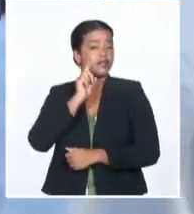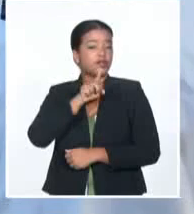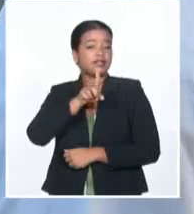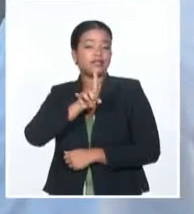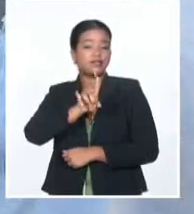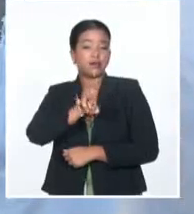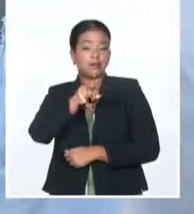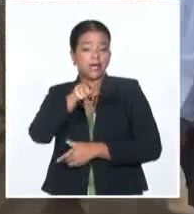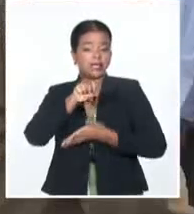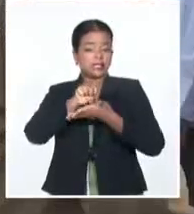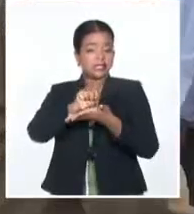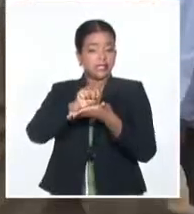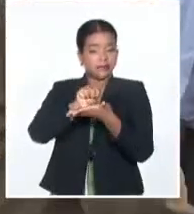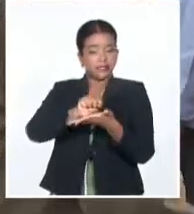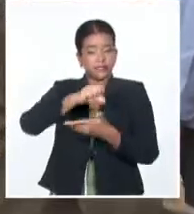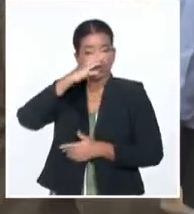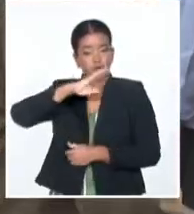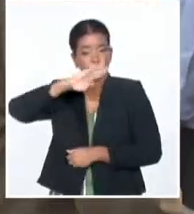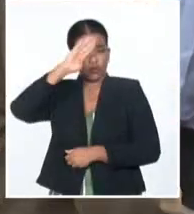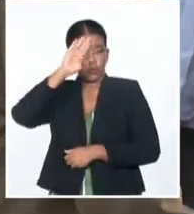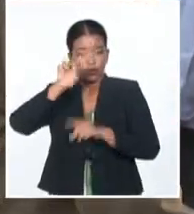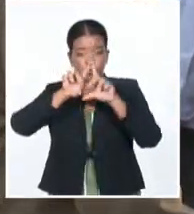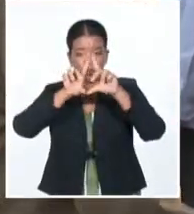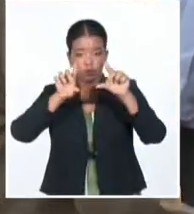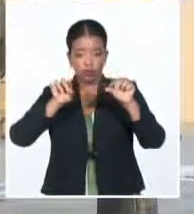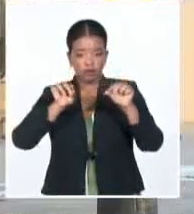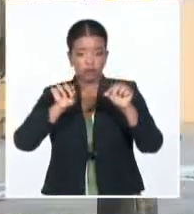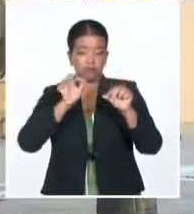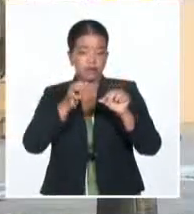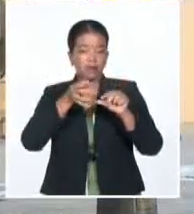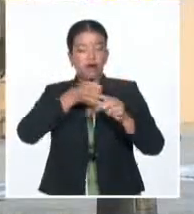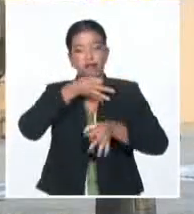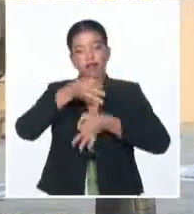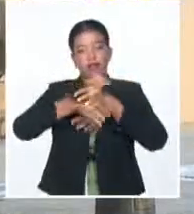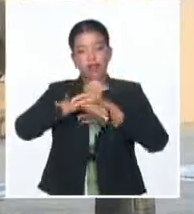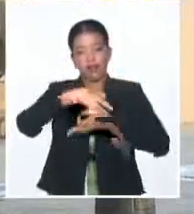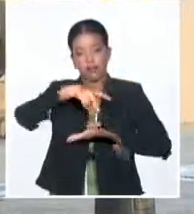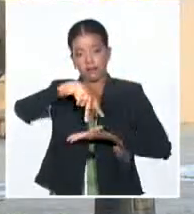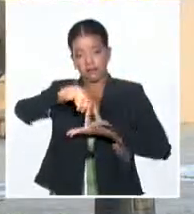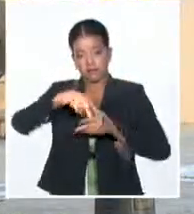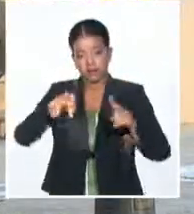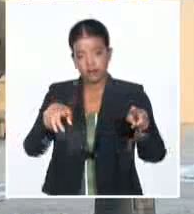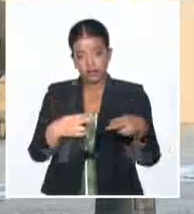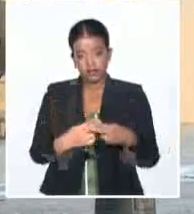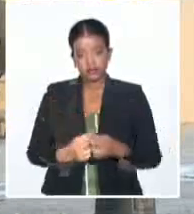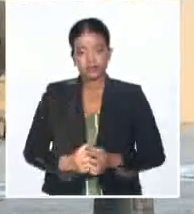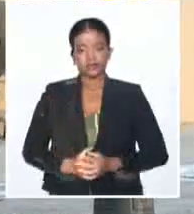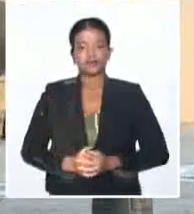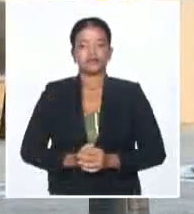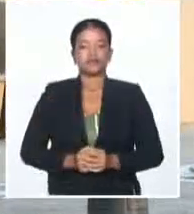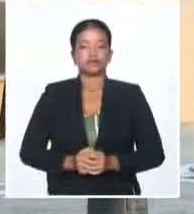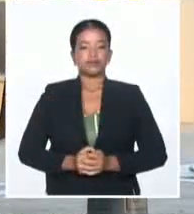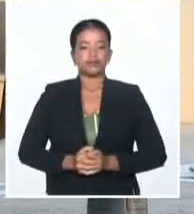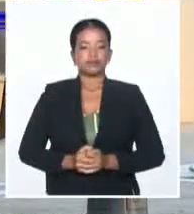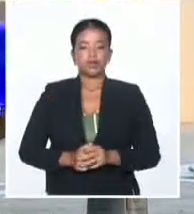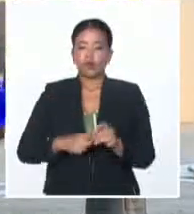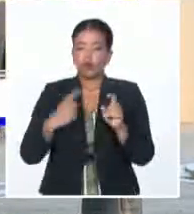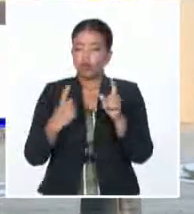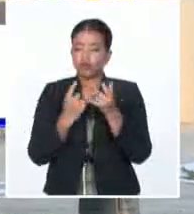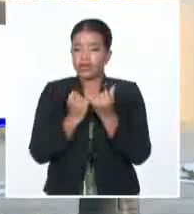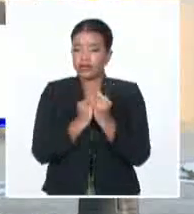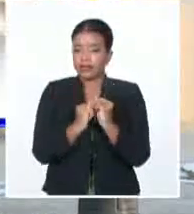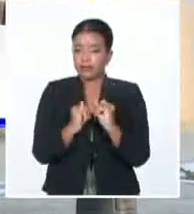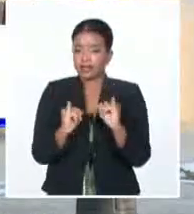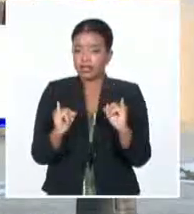al servicio de la nación, señalaron en las palabras centrales de la ceremonia. Luchó por la independencia de esta tierra como